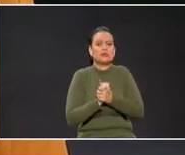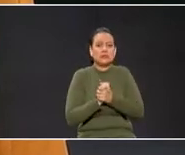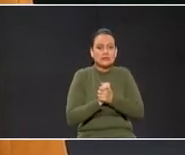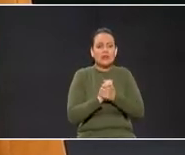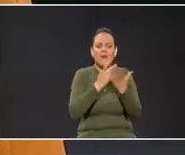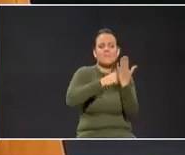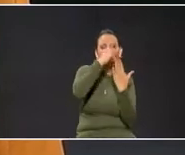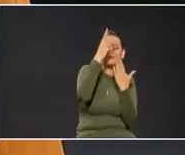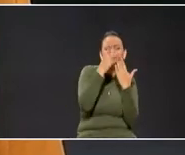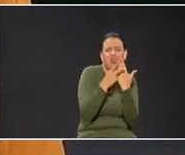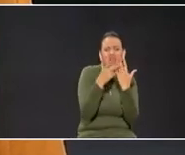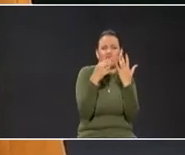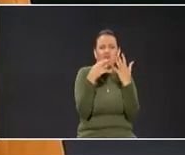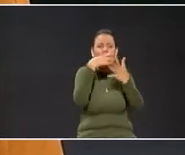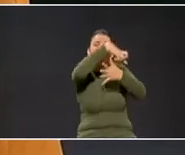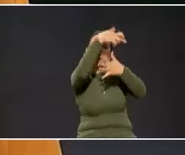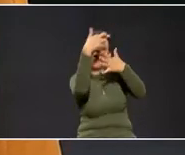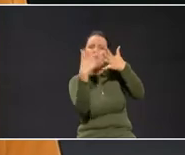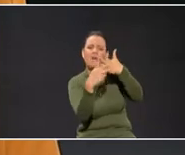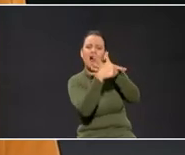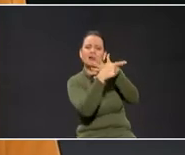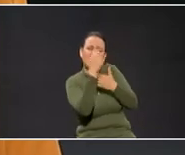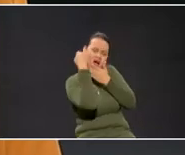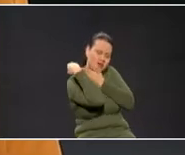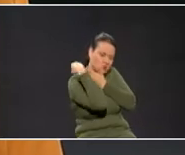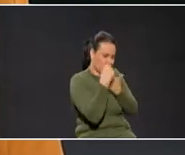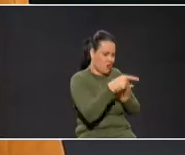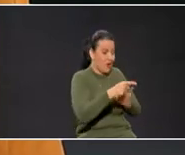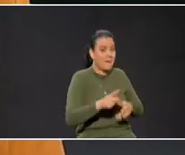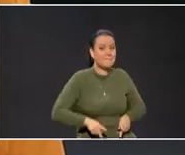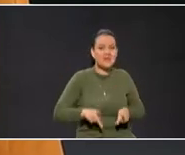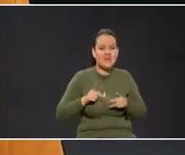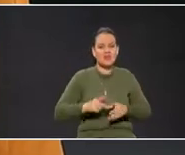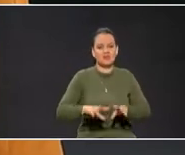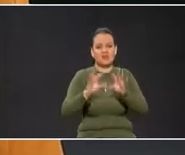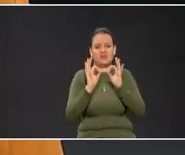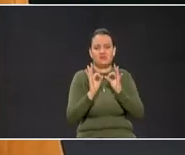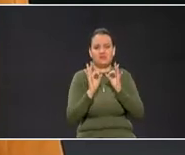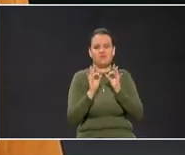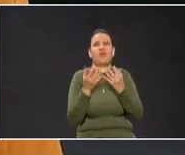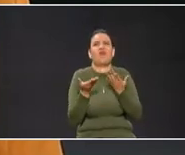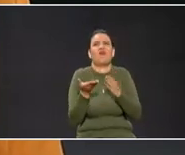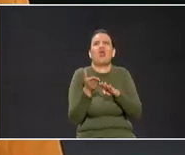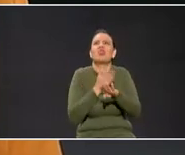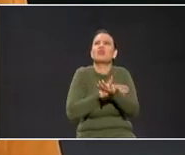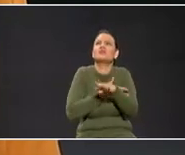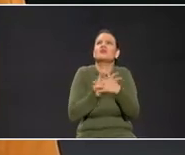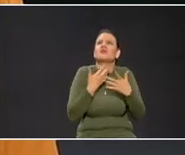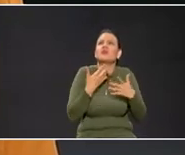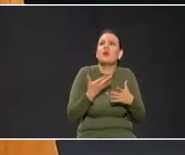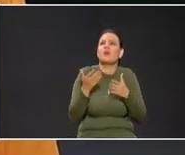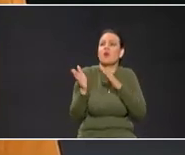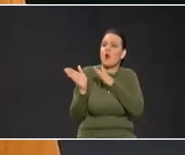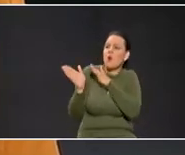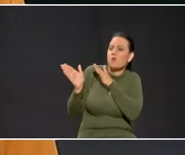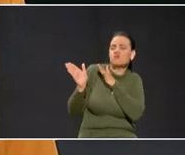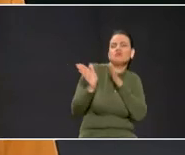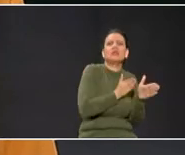generen calidad de vida implementando un plan de desarrollo integral